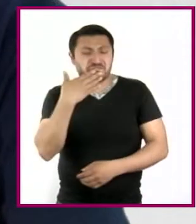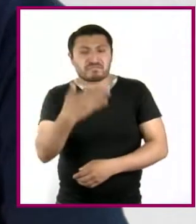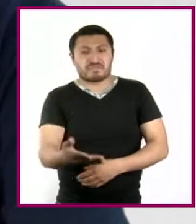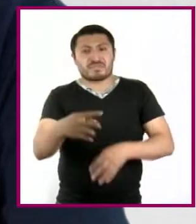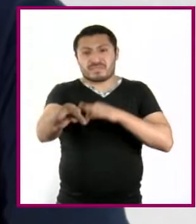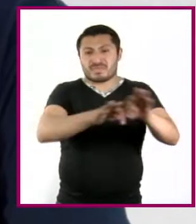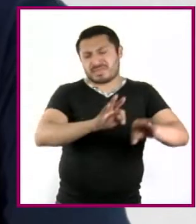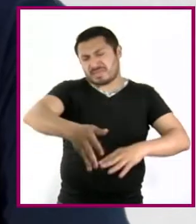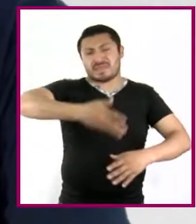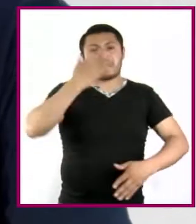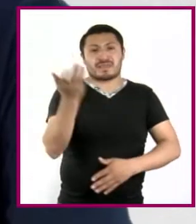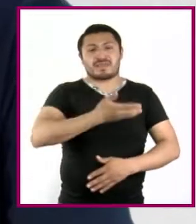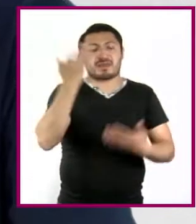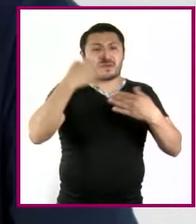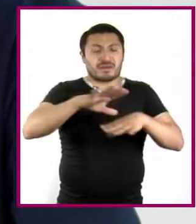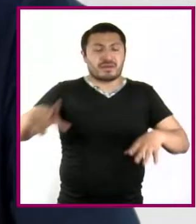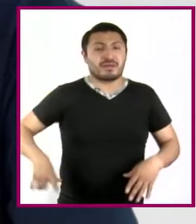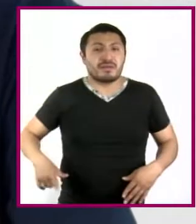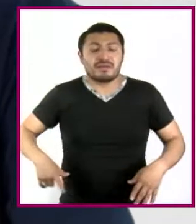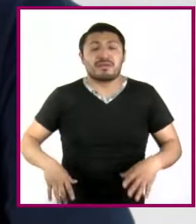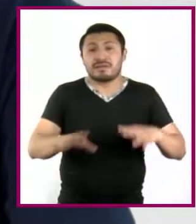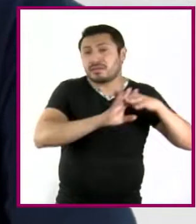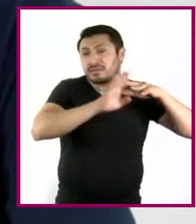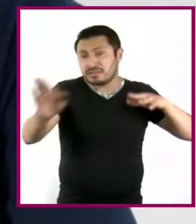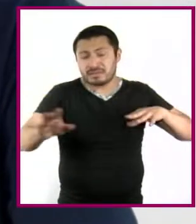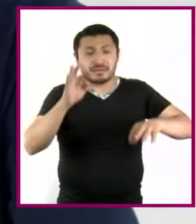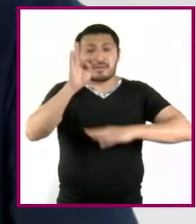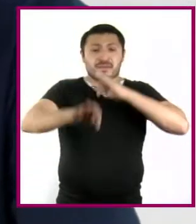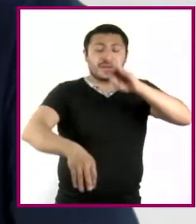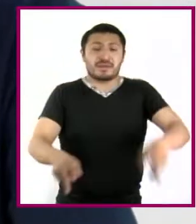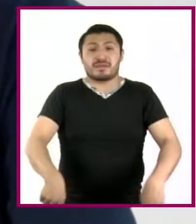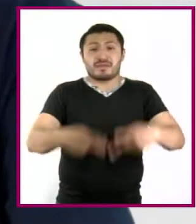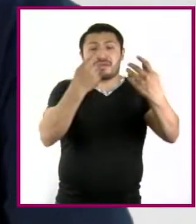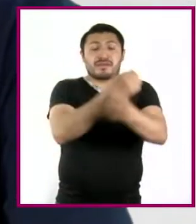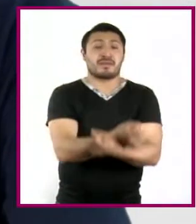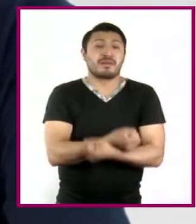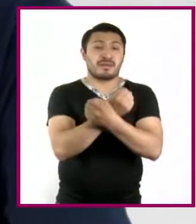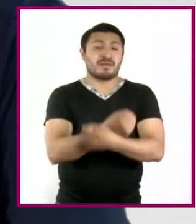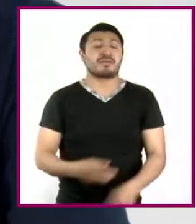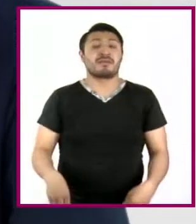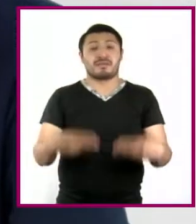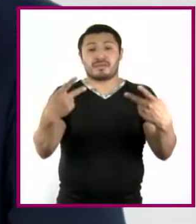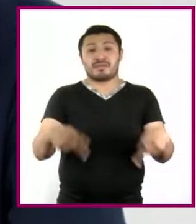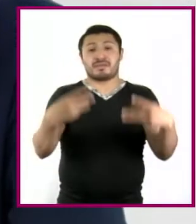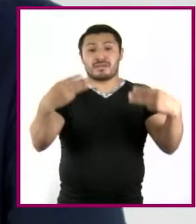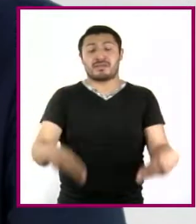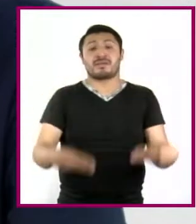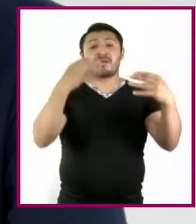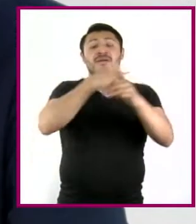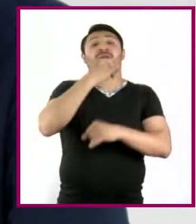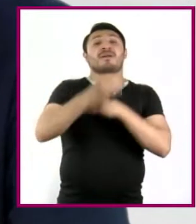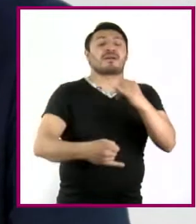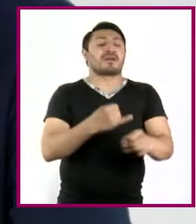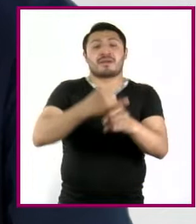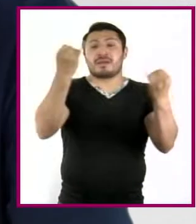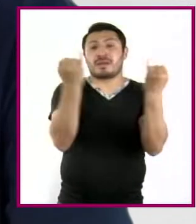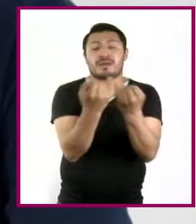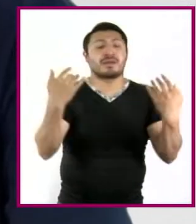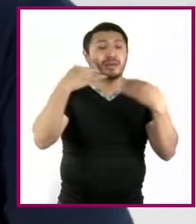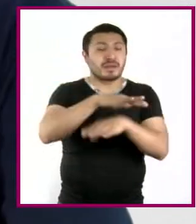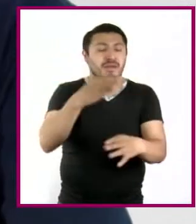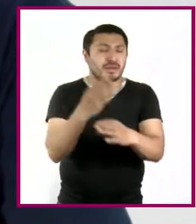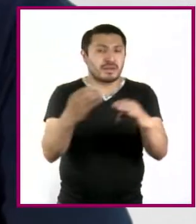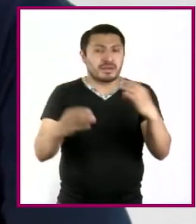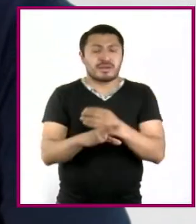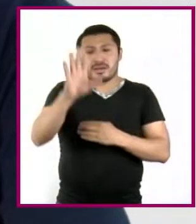trabajos habituales sobre imperios, migración, trata de esclavos o el comercio internacional, pero también sobre fenómenos que parecieran